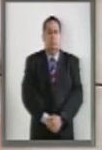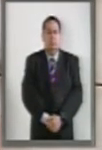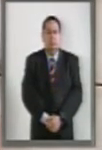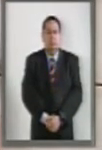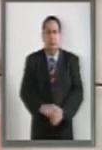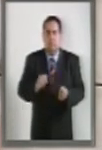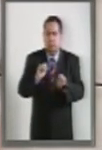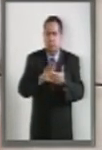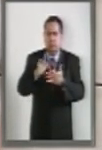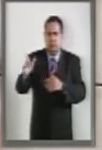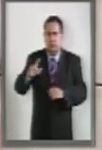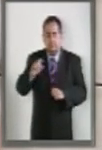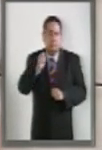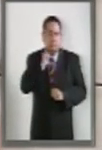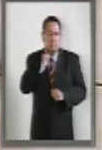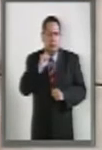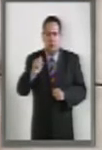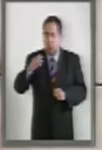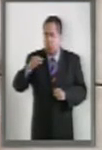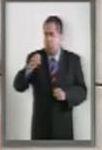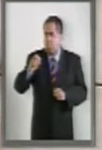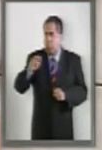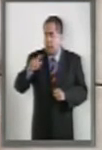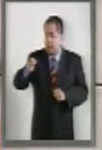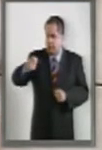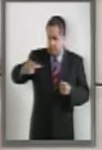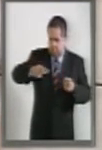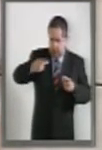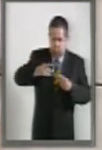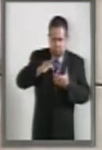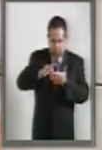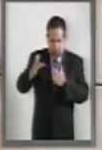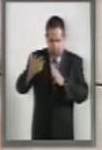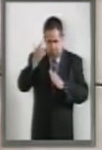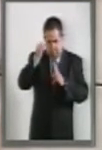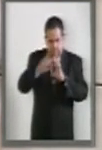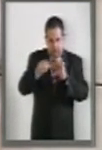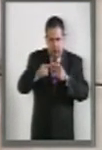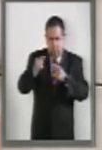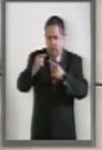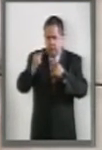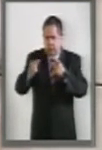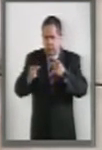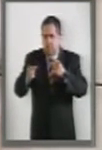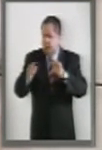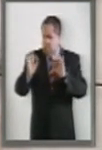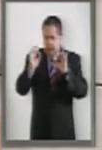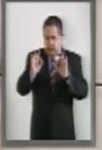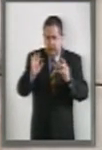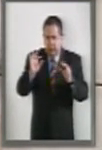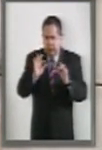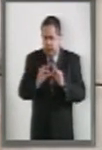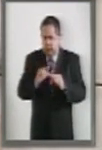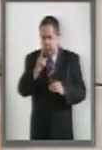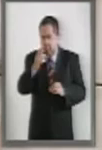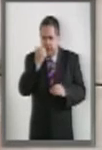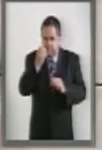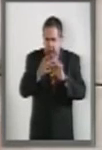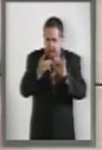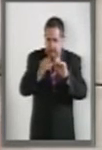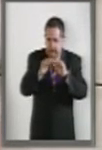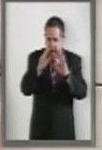Muchas gracias al senador Monreal por sus planteamientos, todos ellos pertinentes, y me permite hacer